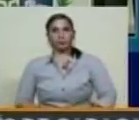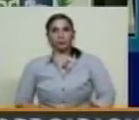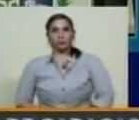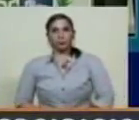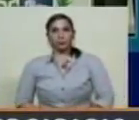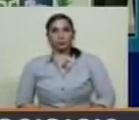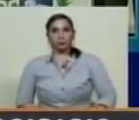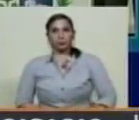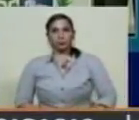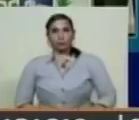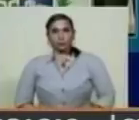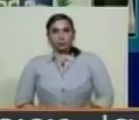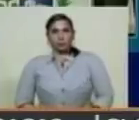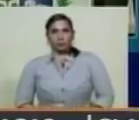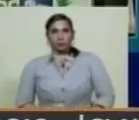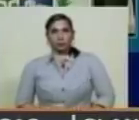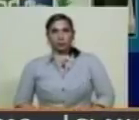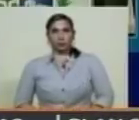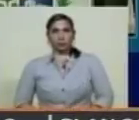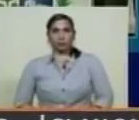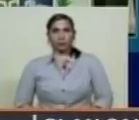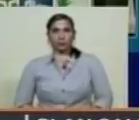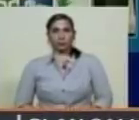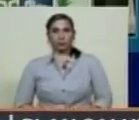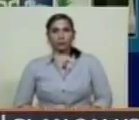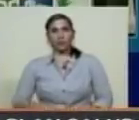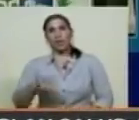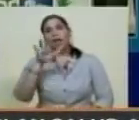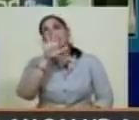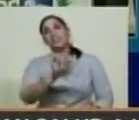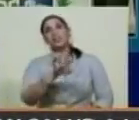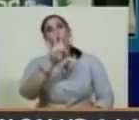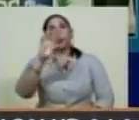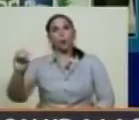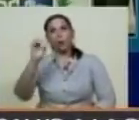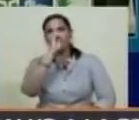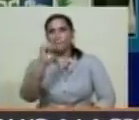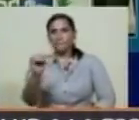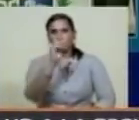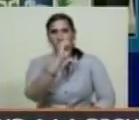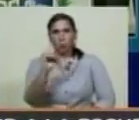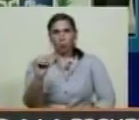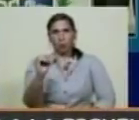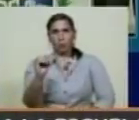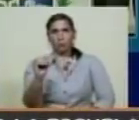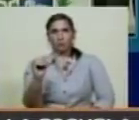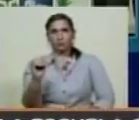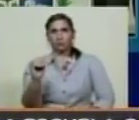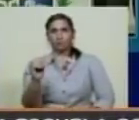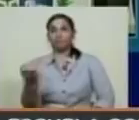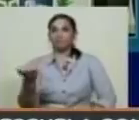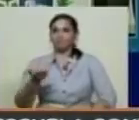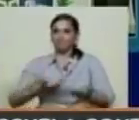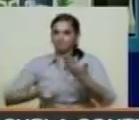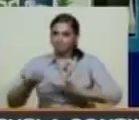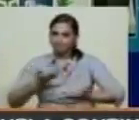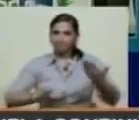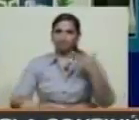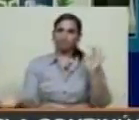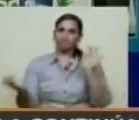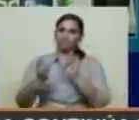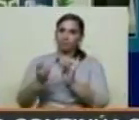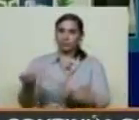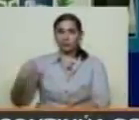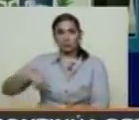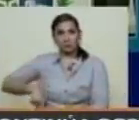mucho, porque estamos aumentando, usted me decía, en 540% el vínculo con UNICEF, la inversión de UNICEF